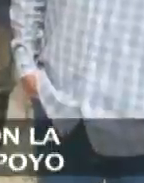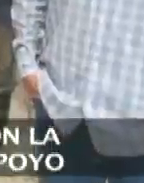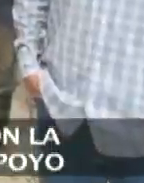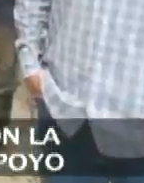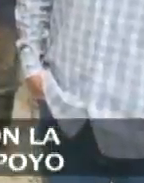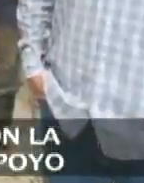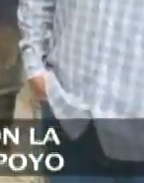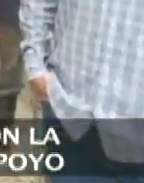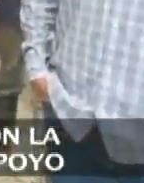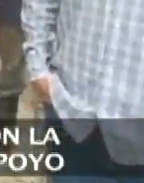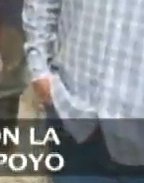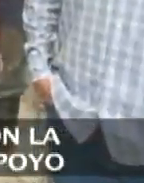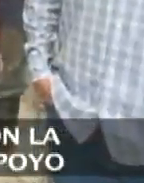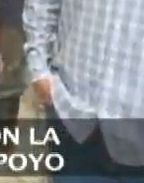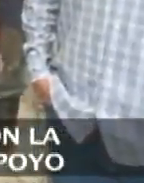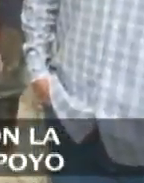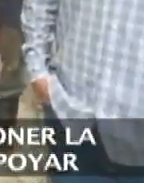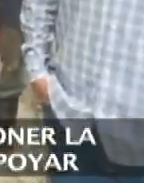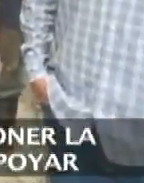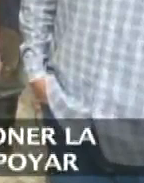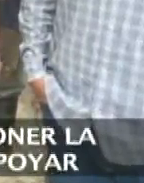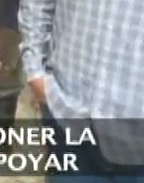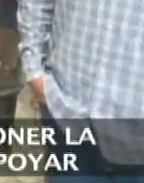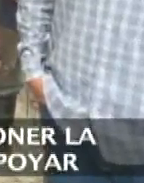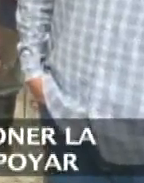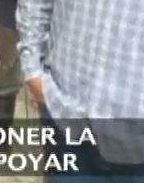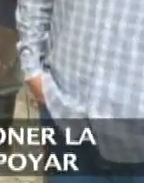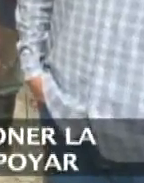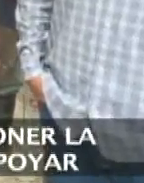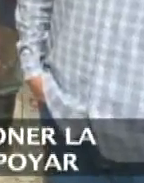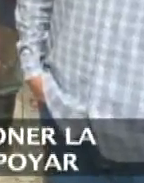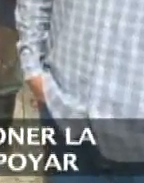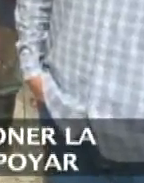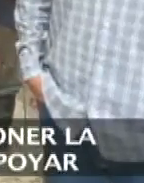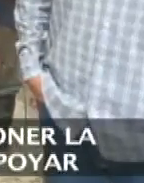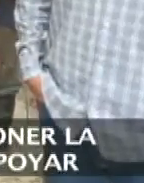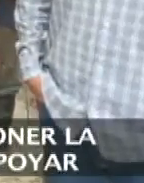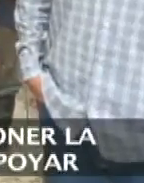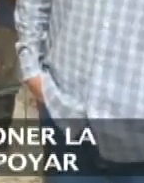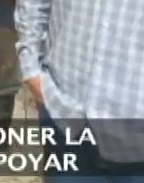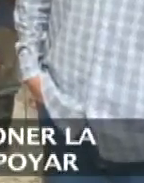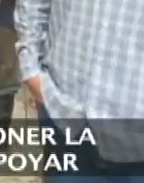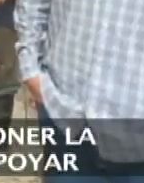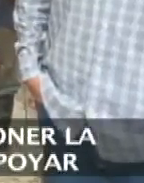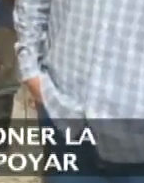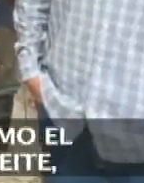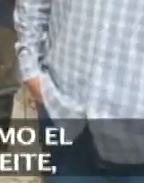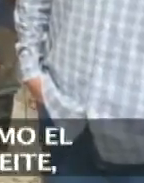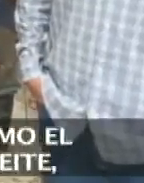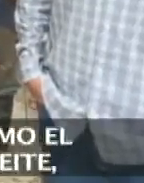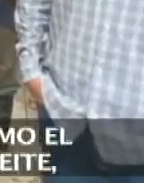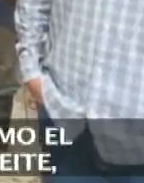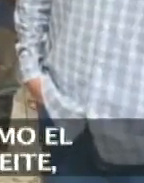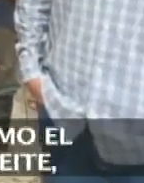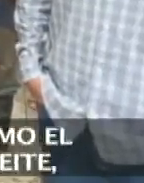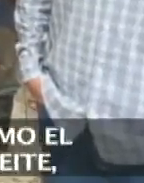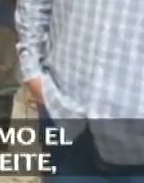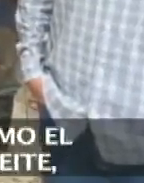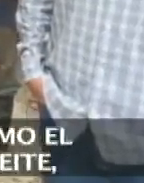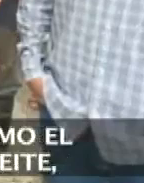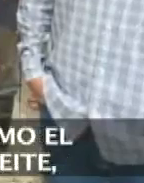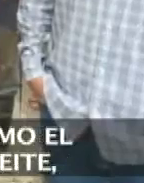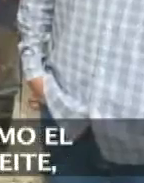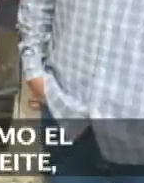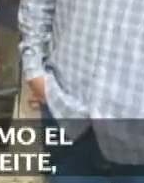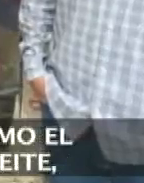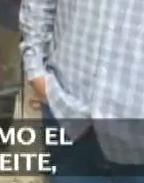la mecanización. Va a ser un apoyo recíproco. Nosotros vamos a poner la maquinaria, ellos nos van a apoyar con algunos